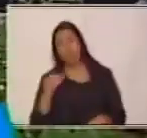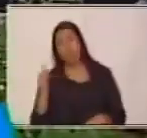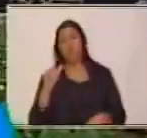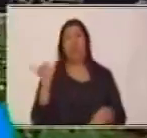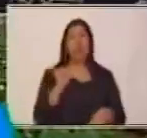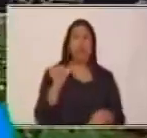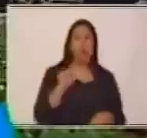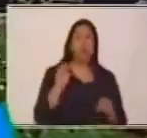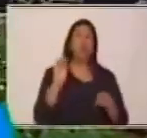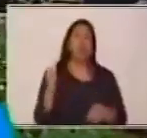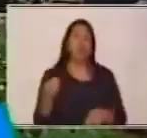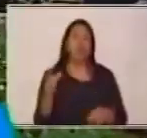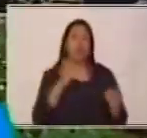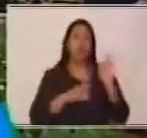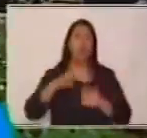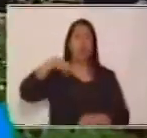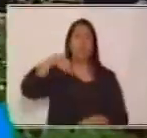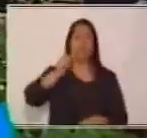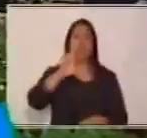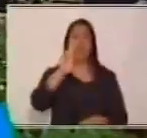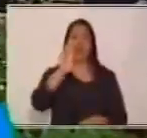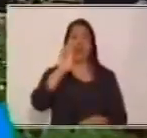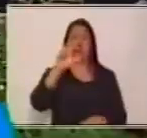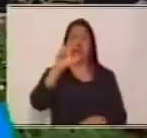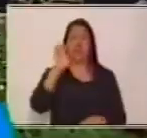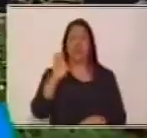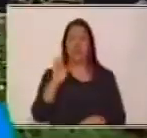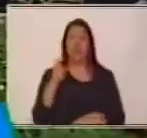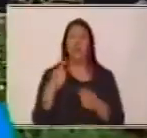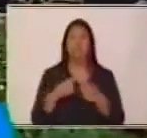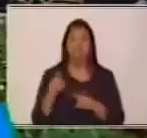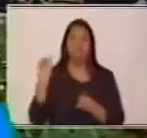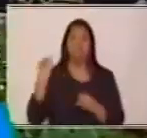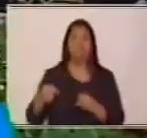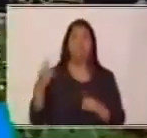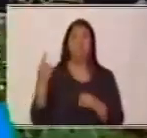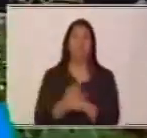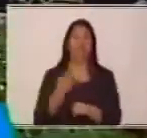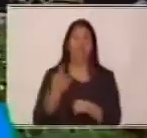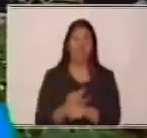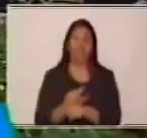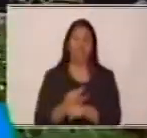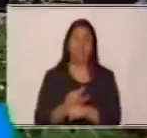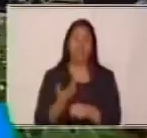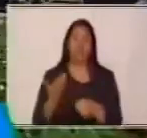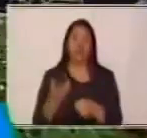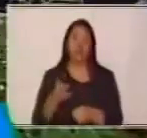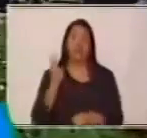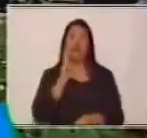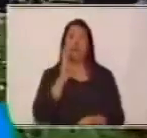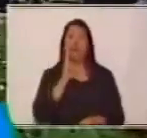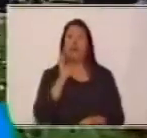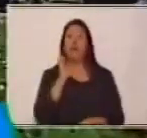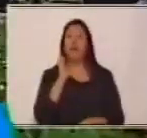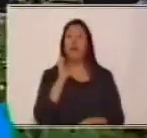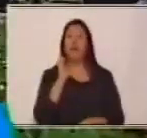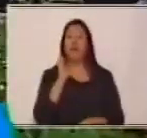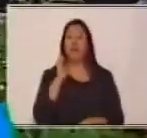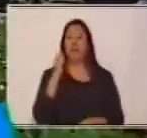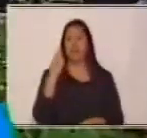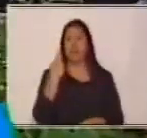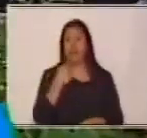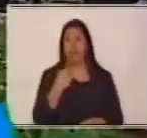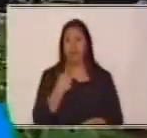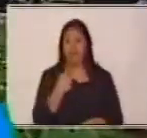sino que va a echar mano de preposiciones o del verbo es para establecer